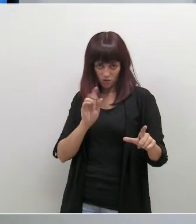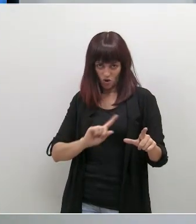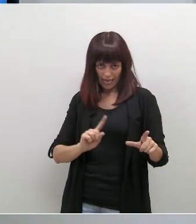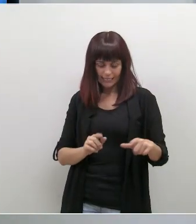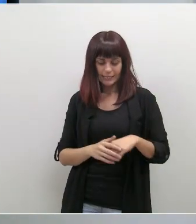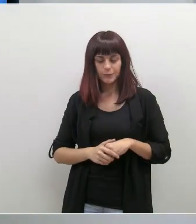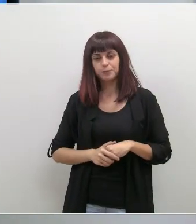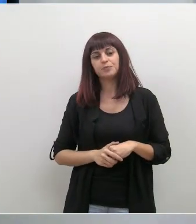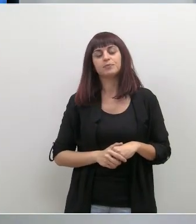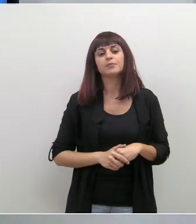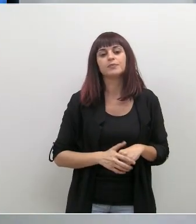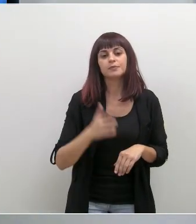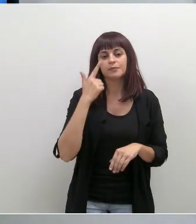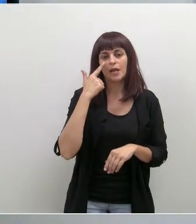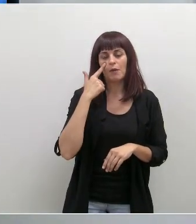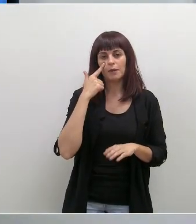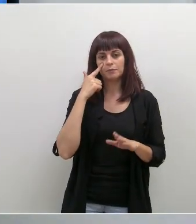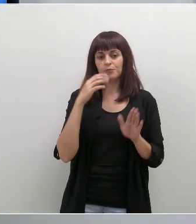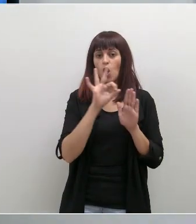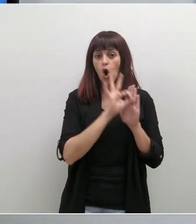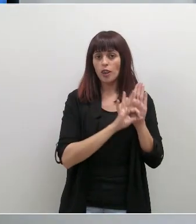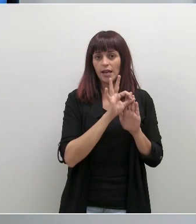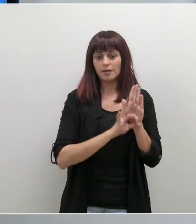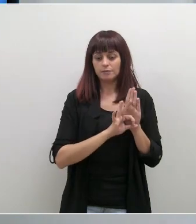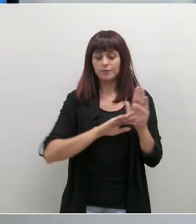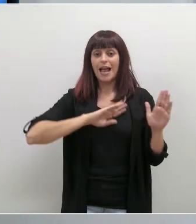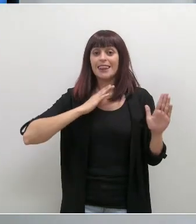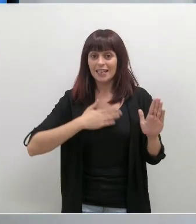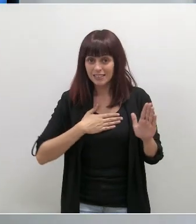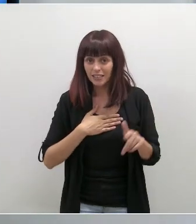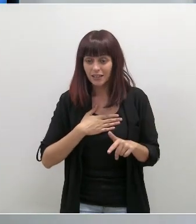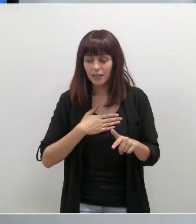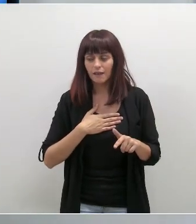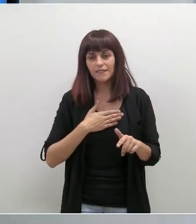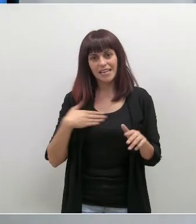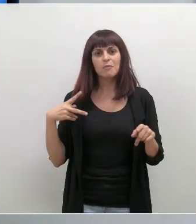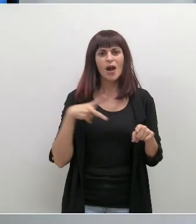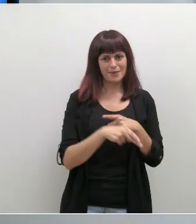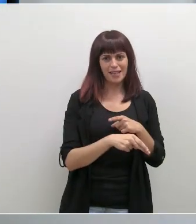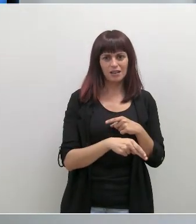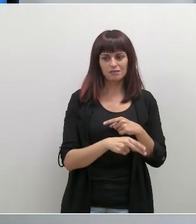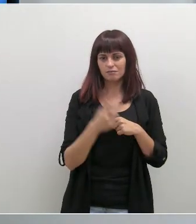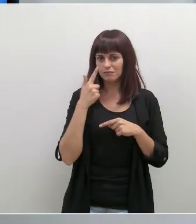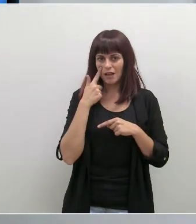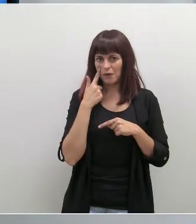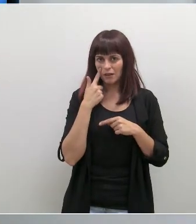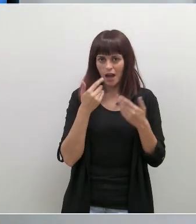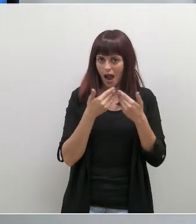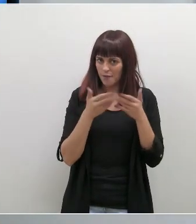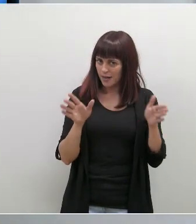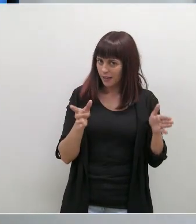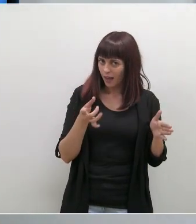una corrección de la orden al día siguiente para evitar esto, ¿no? En principio no está contemplado que estén abiertas